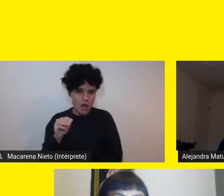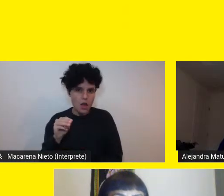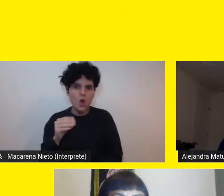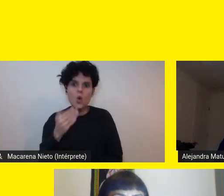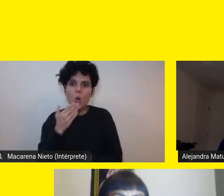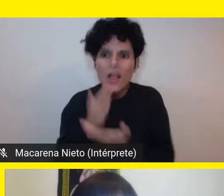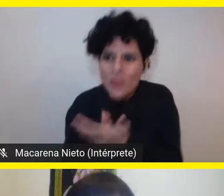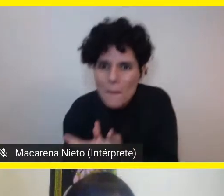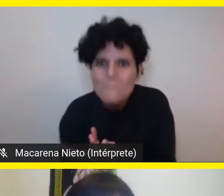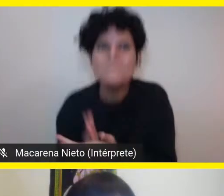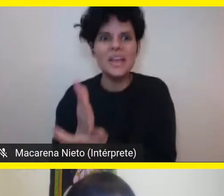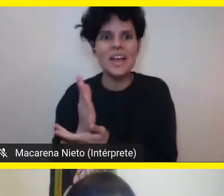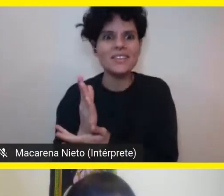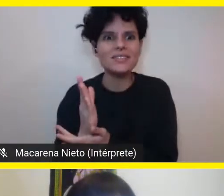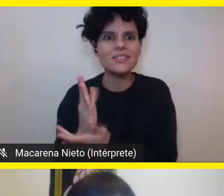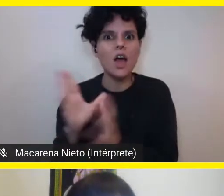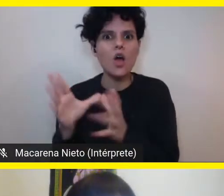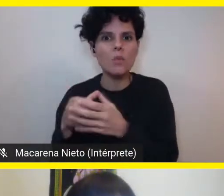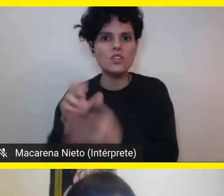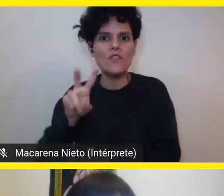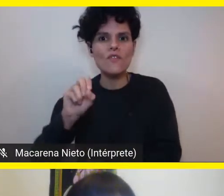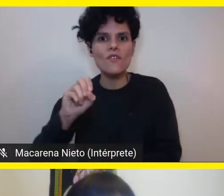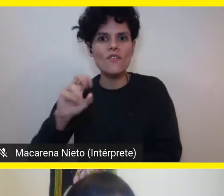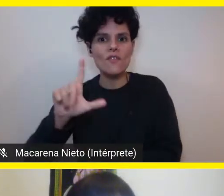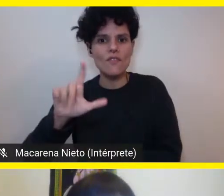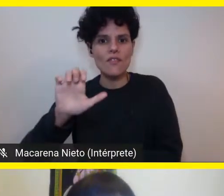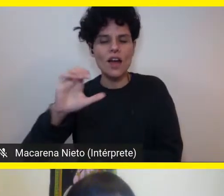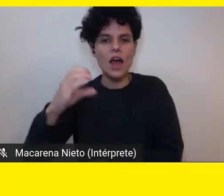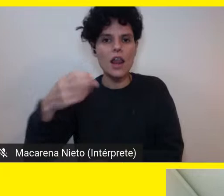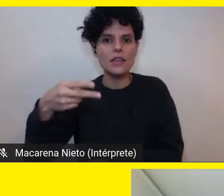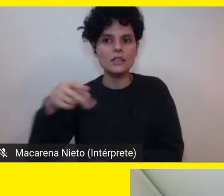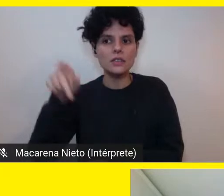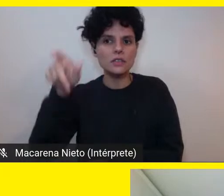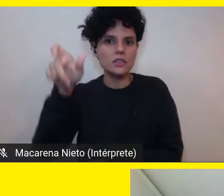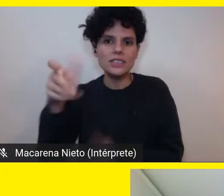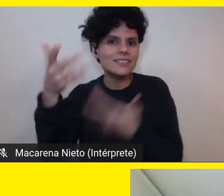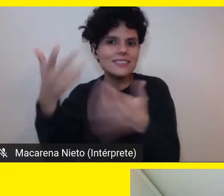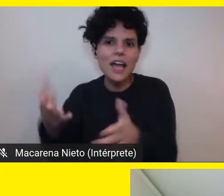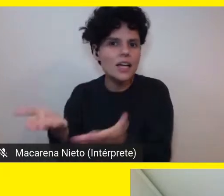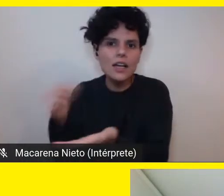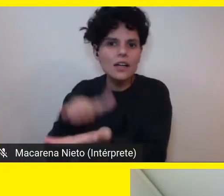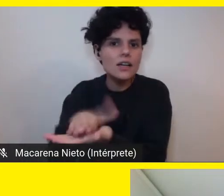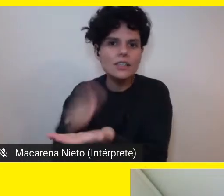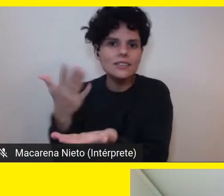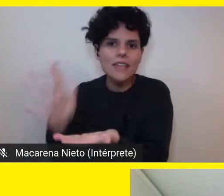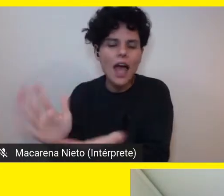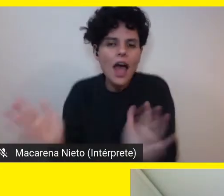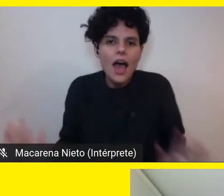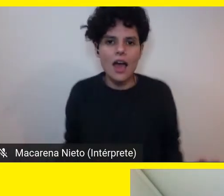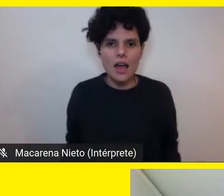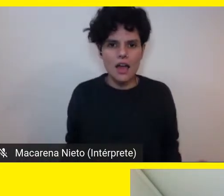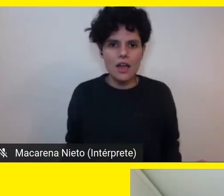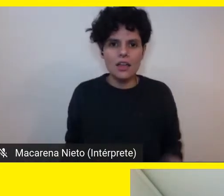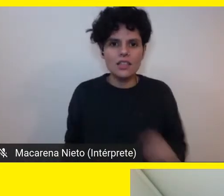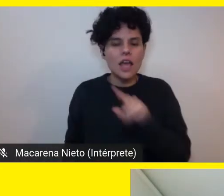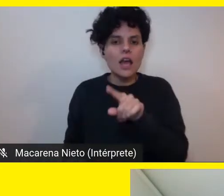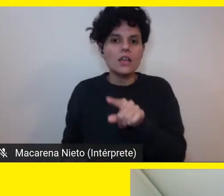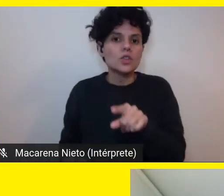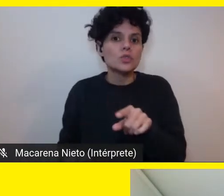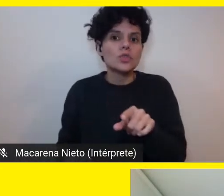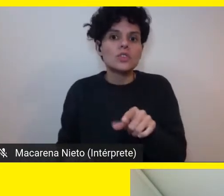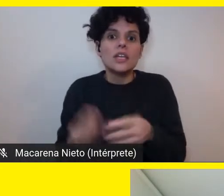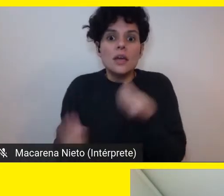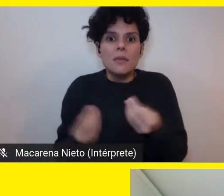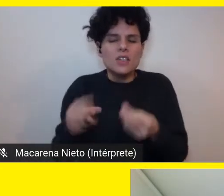¿no? Ella fue calificada, pero fue calificada ya fallecida. Y ahí viene otro desastre, y es que los ya